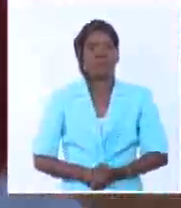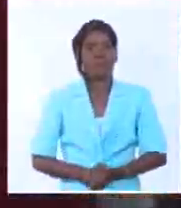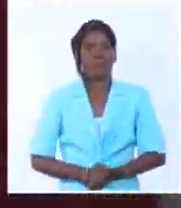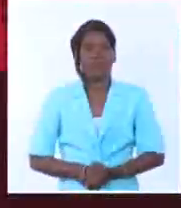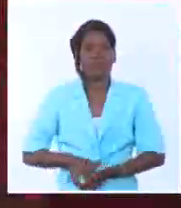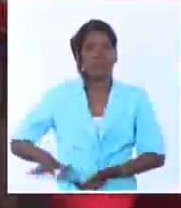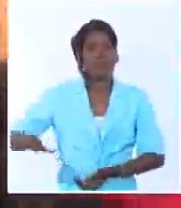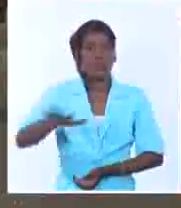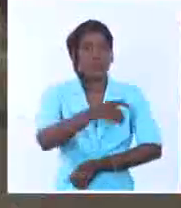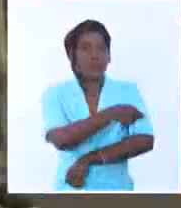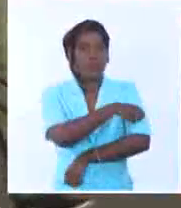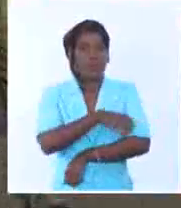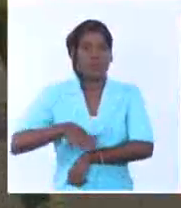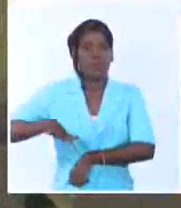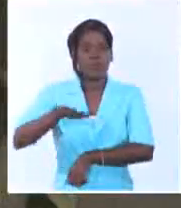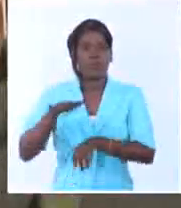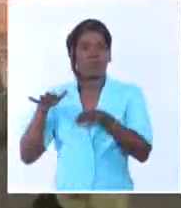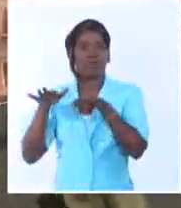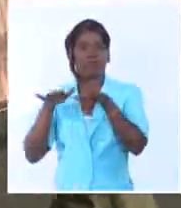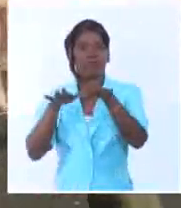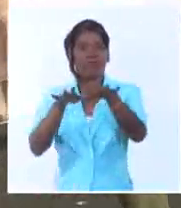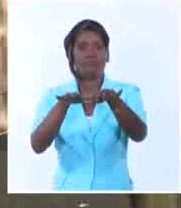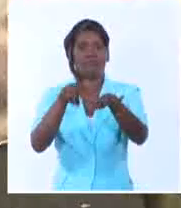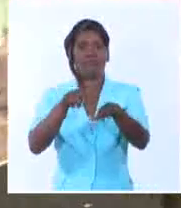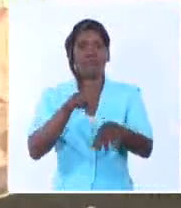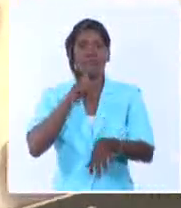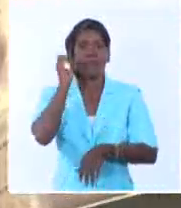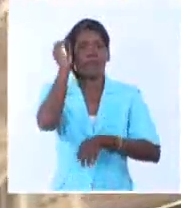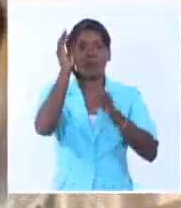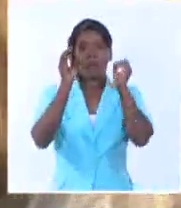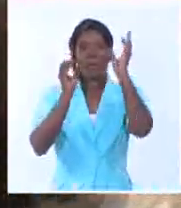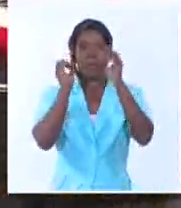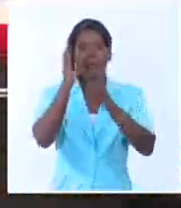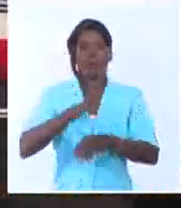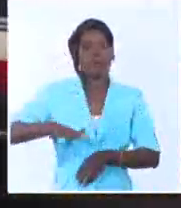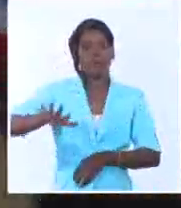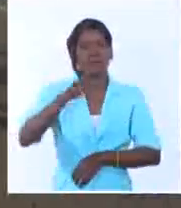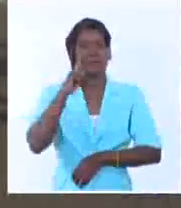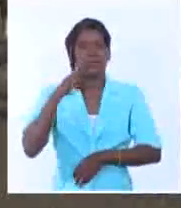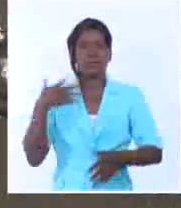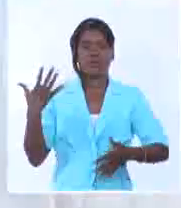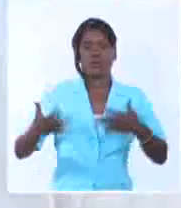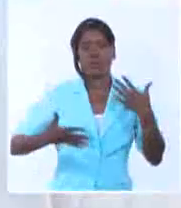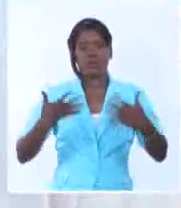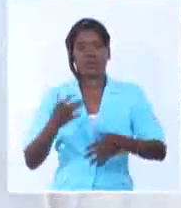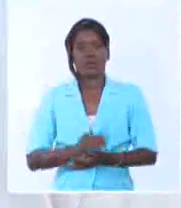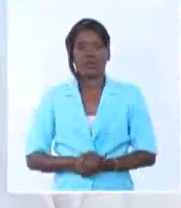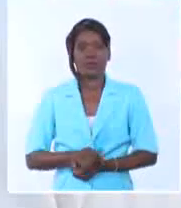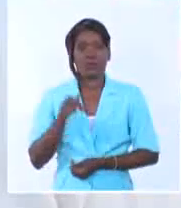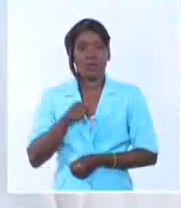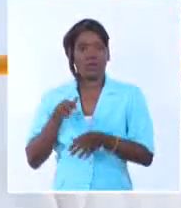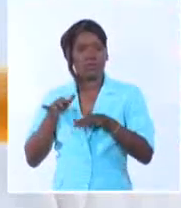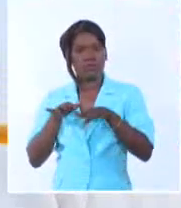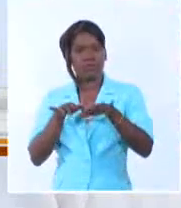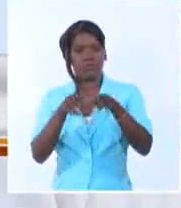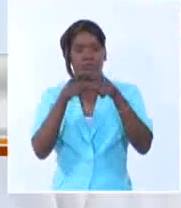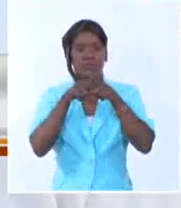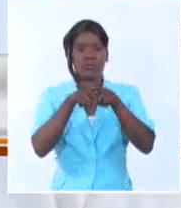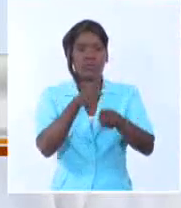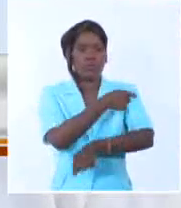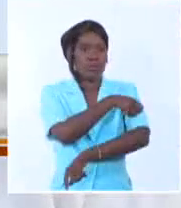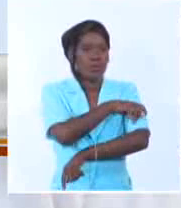El pueblo cienfueguero desfiló este viernes con la creatividad y la alegría de siempre. Desfilamos hoy junto al pueblo,